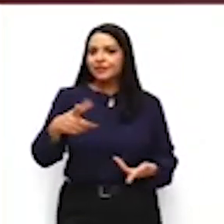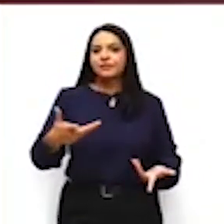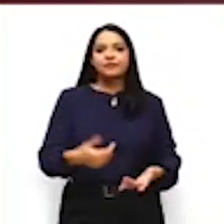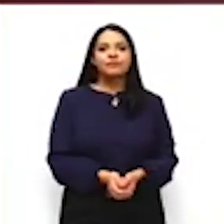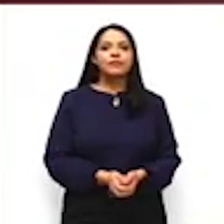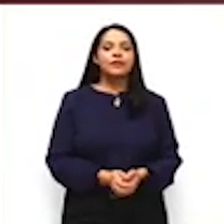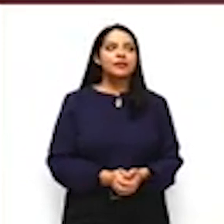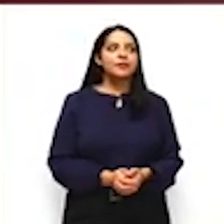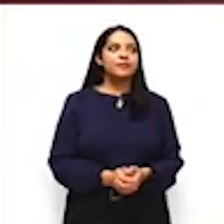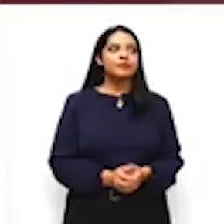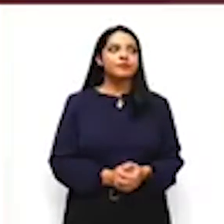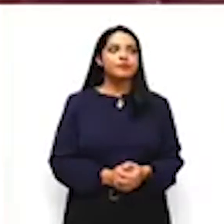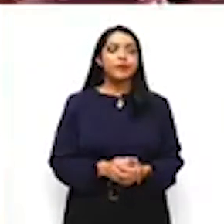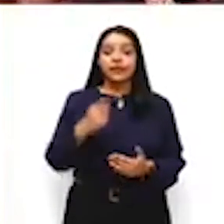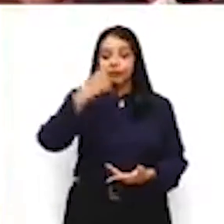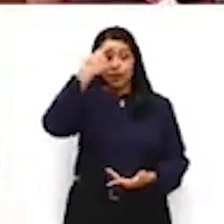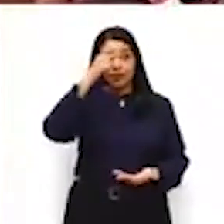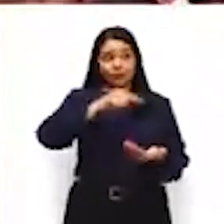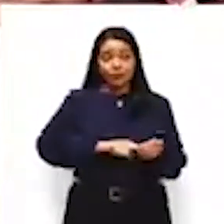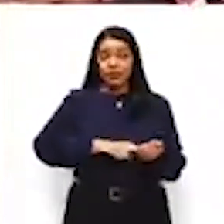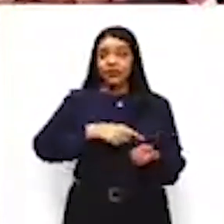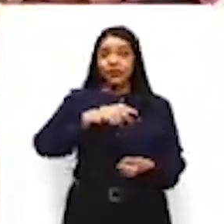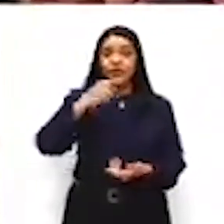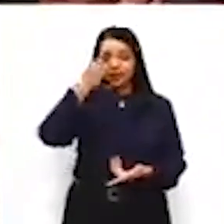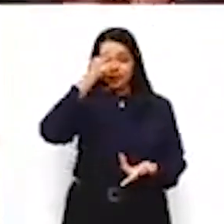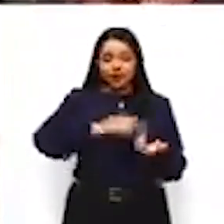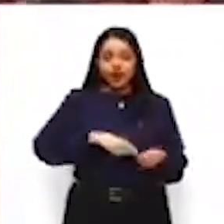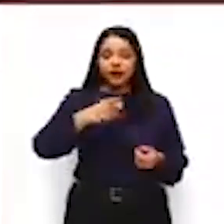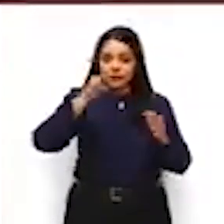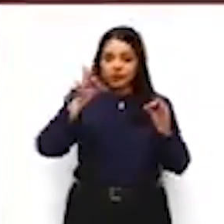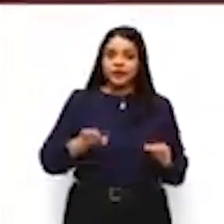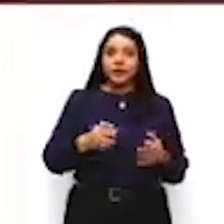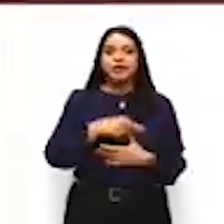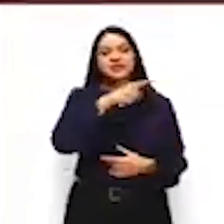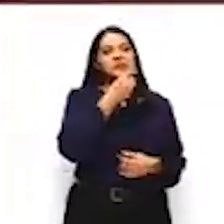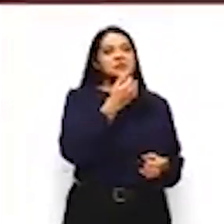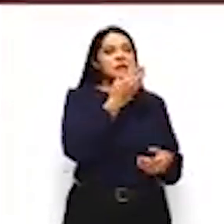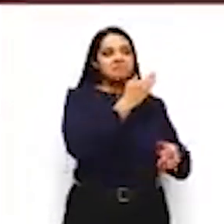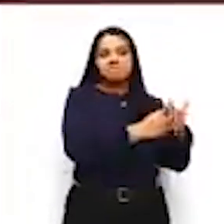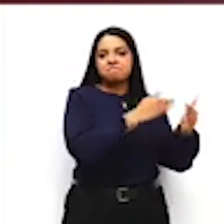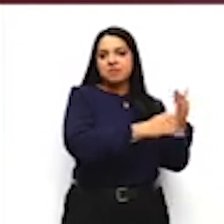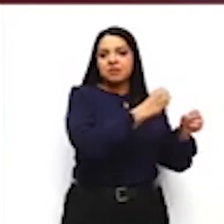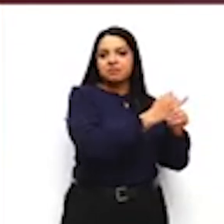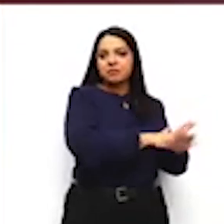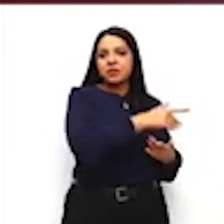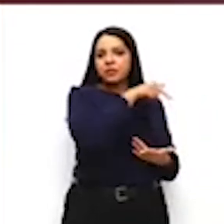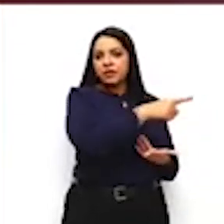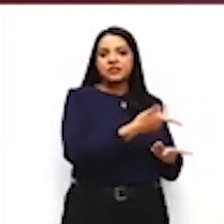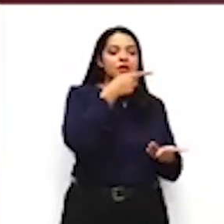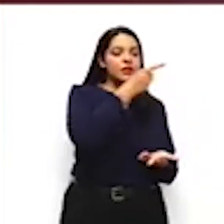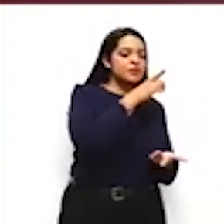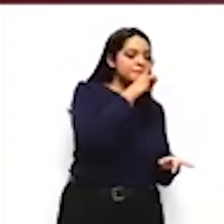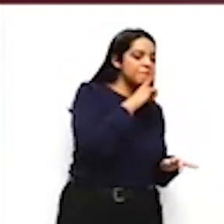más avispada y más consciente que nunca. Ellos apuestan a la desinformación, a difundir